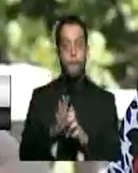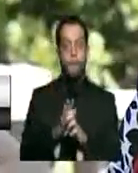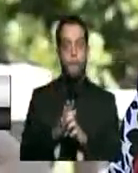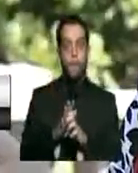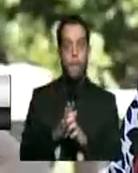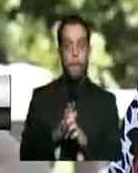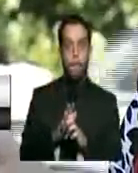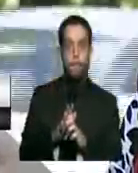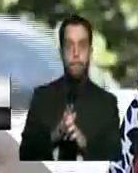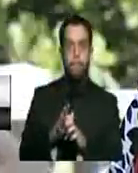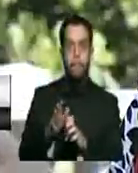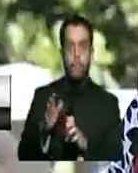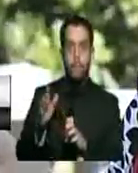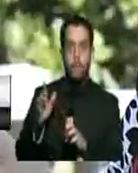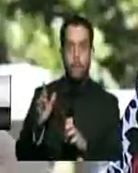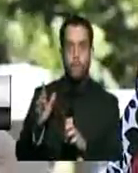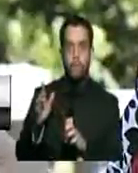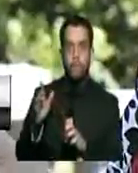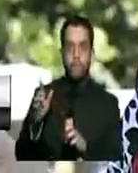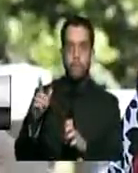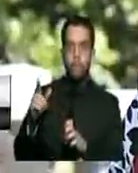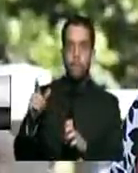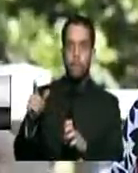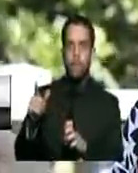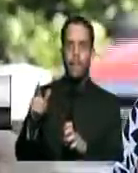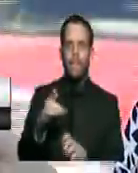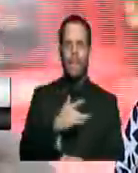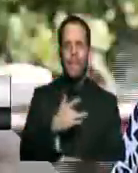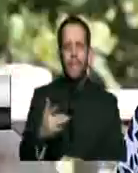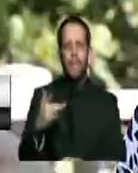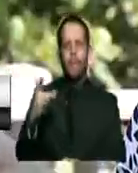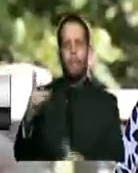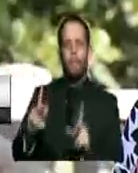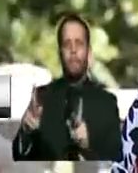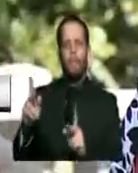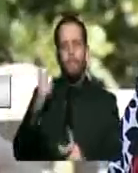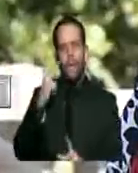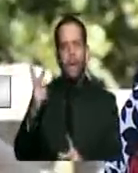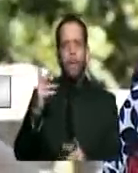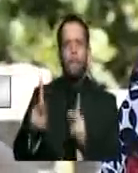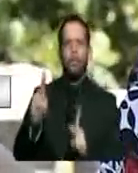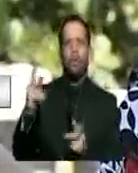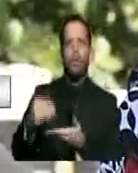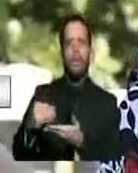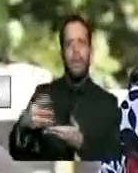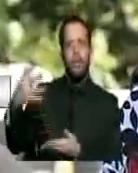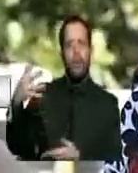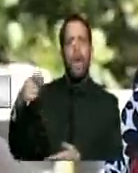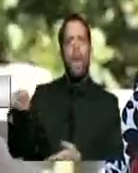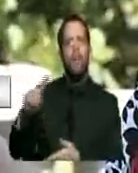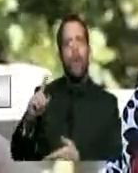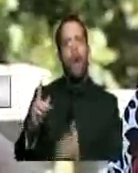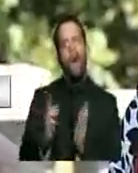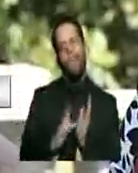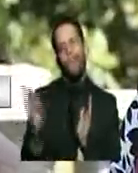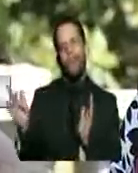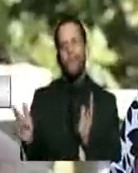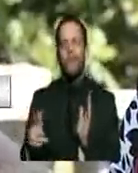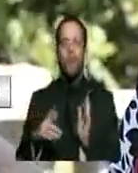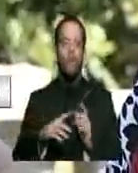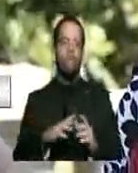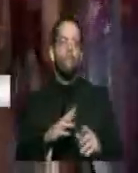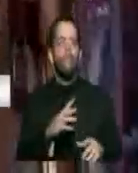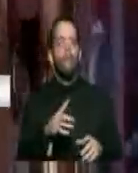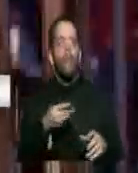que que le pusiera Coto a lo que ha sido históricamente el abuso de poder de los sectores que más recursos económicos tienen contra aquellos que menos